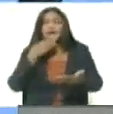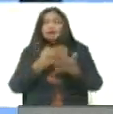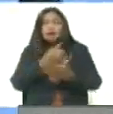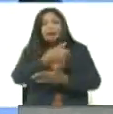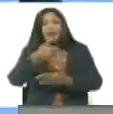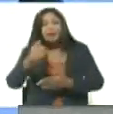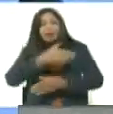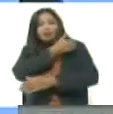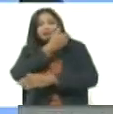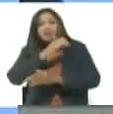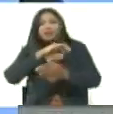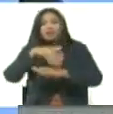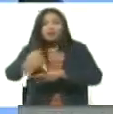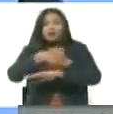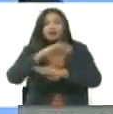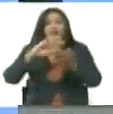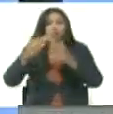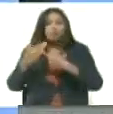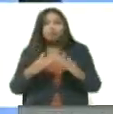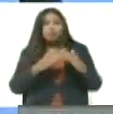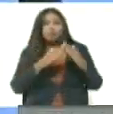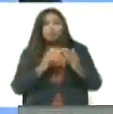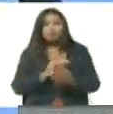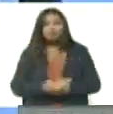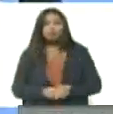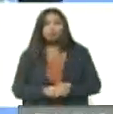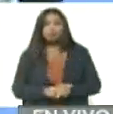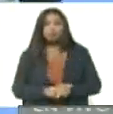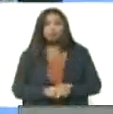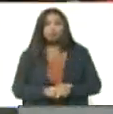a cada jefe de comunidad, a cada jefa de VCH.